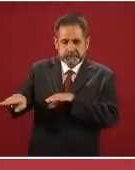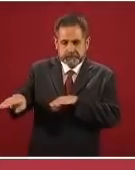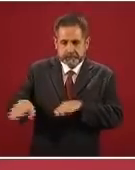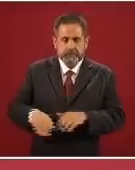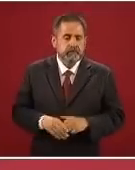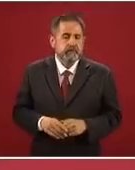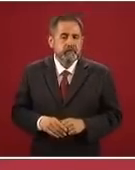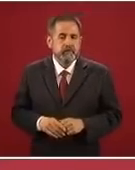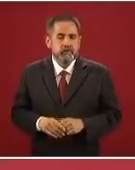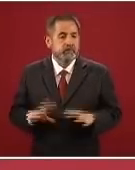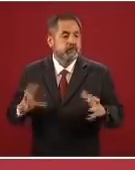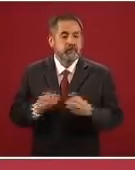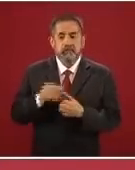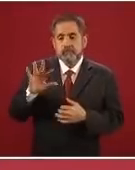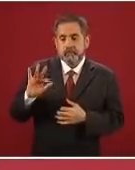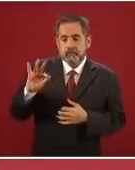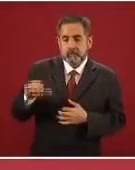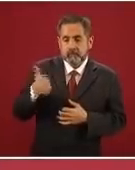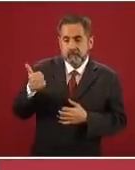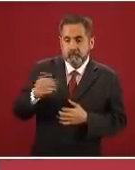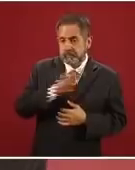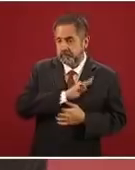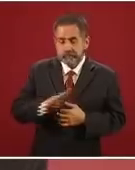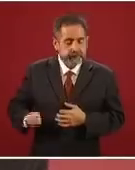de los 46 municipios el más